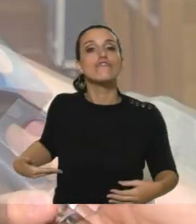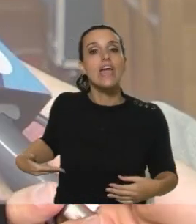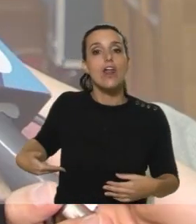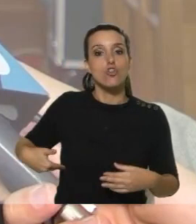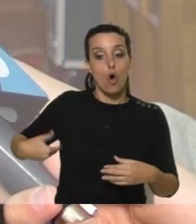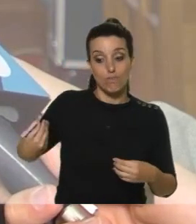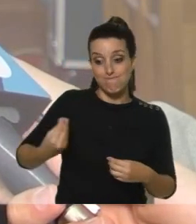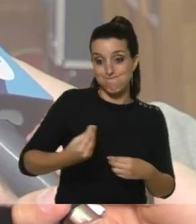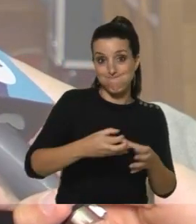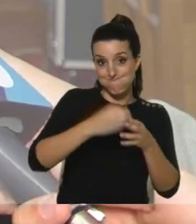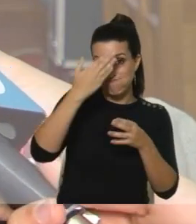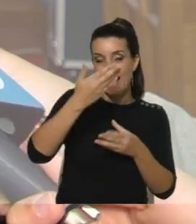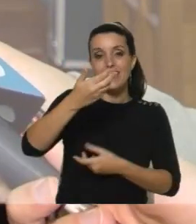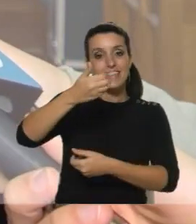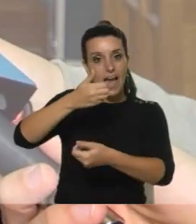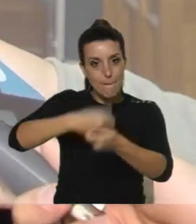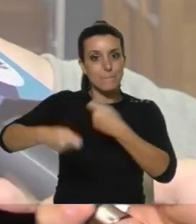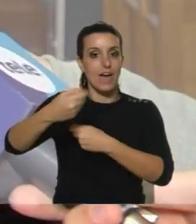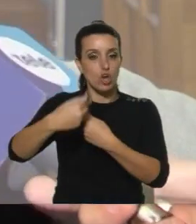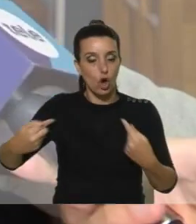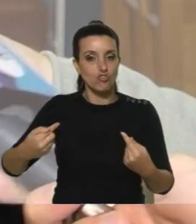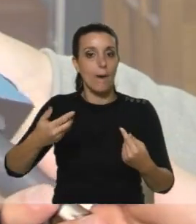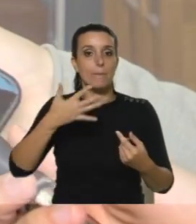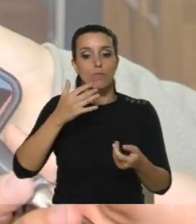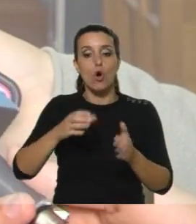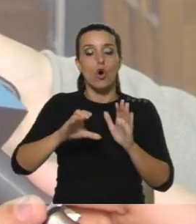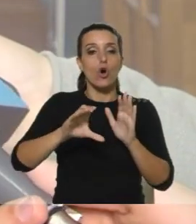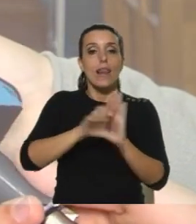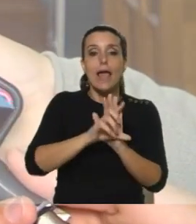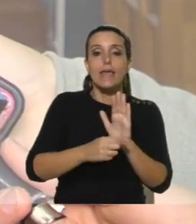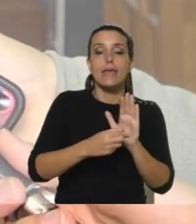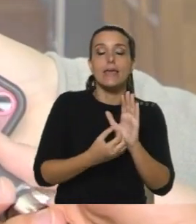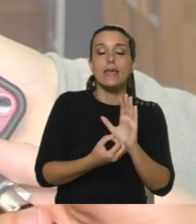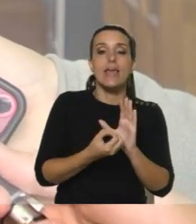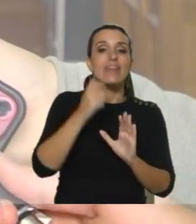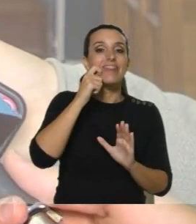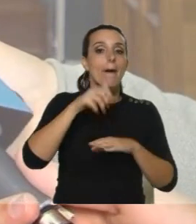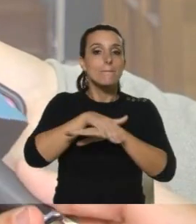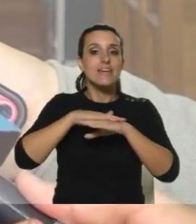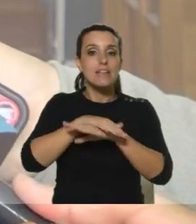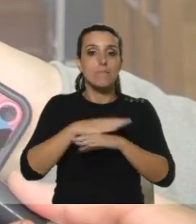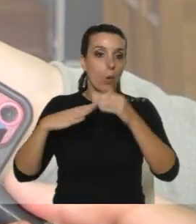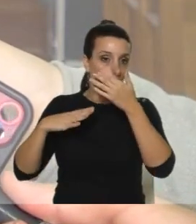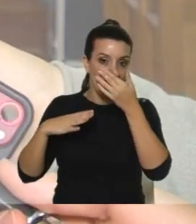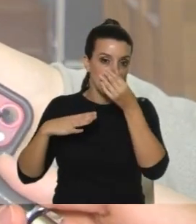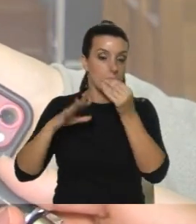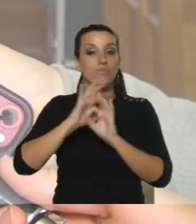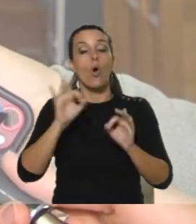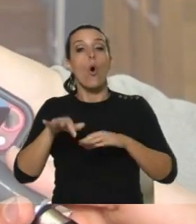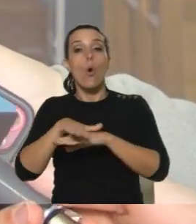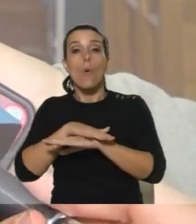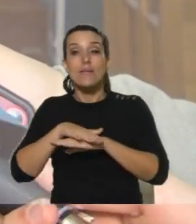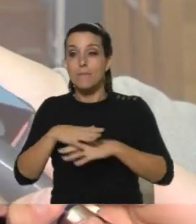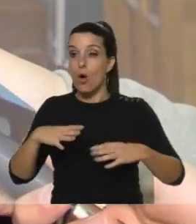cambios introducir en la Constitución estos aspectos como la ley perdón como la edad mínima jubilatoria como la jubilación mínima